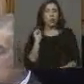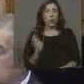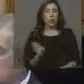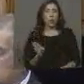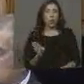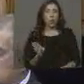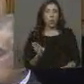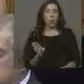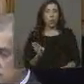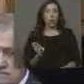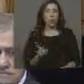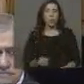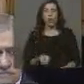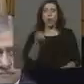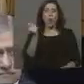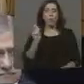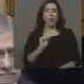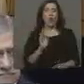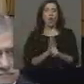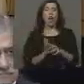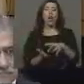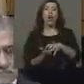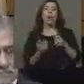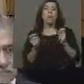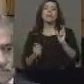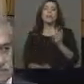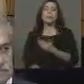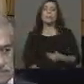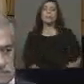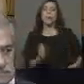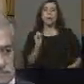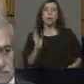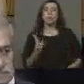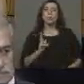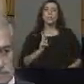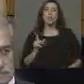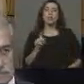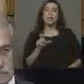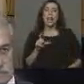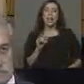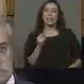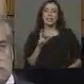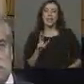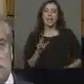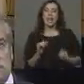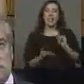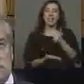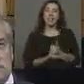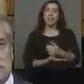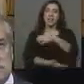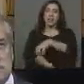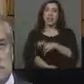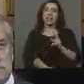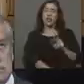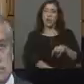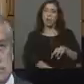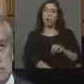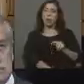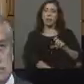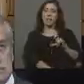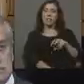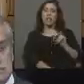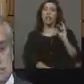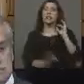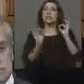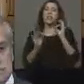a nuestro móvil, un cobro ilegal. Pido copia al señor Presidente del Club, don Jorge Salazar, al Intendente Regional Don Ego Montesino y a la